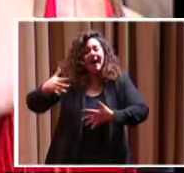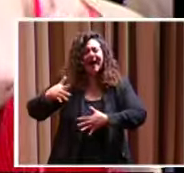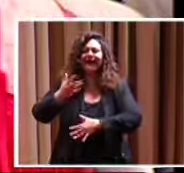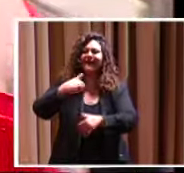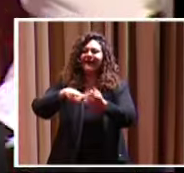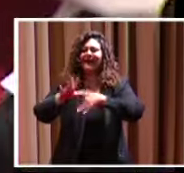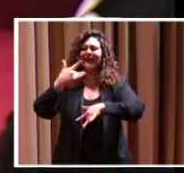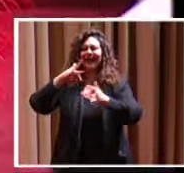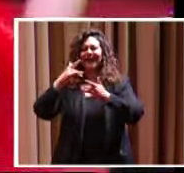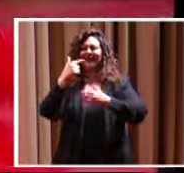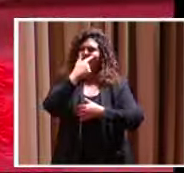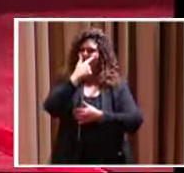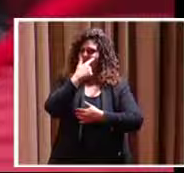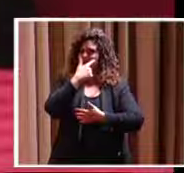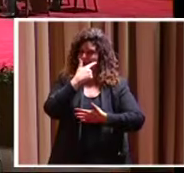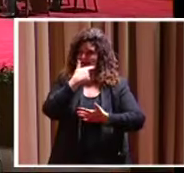se le ilumine.